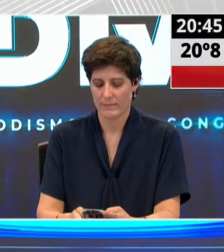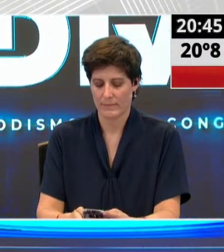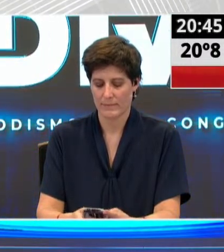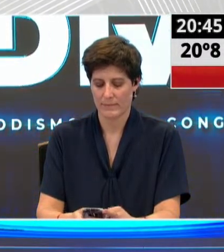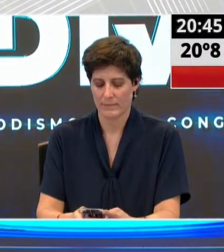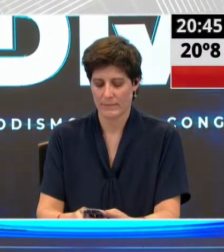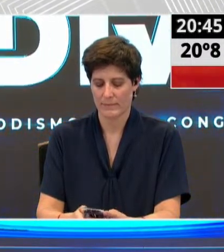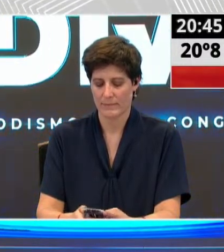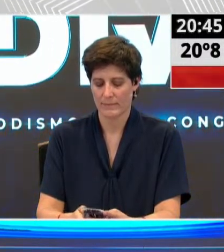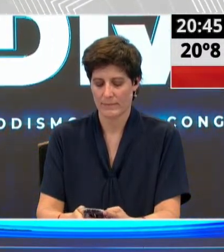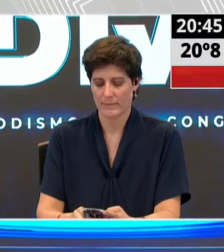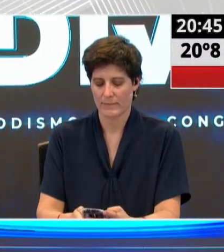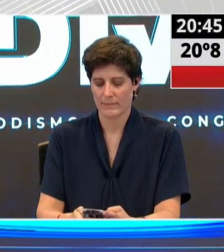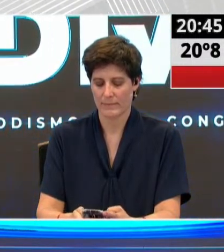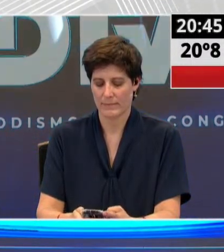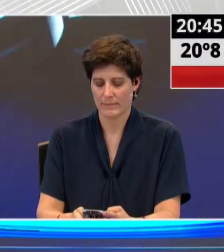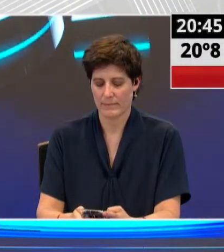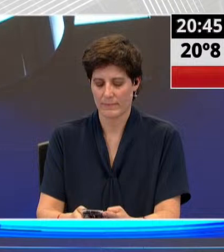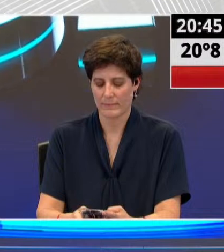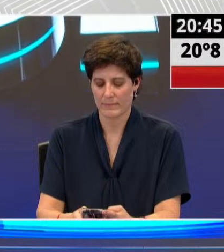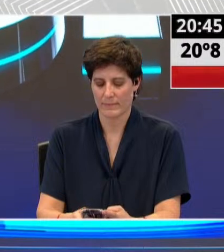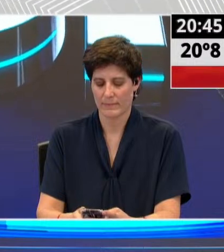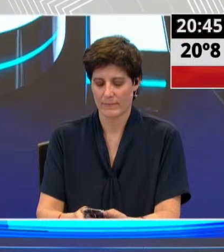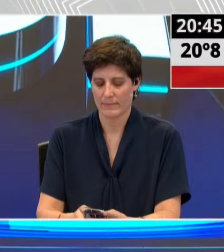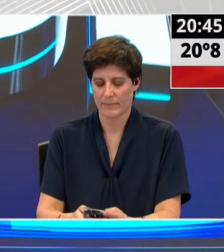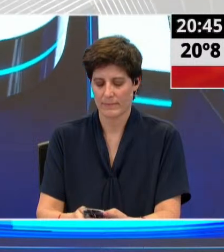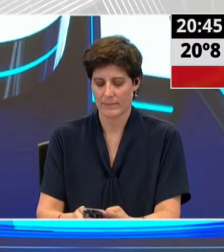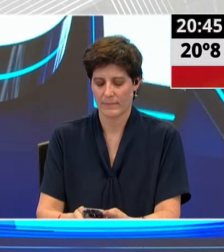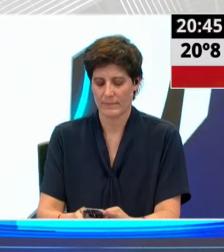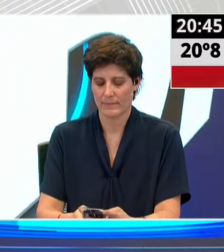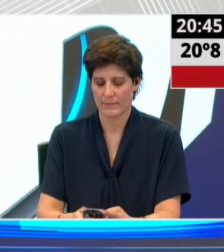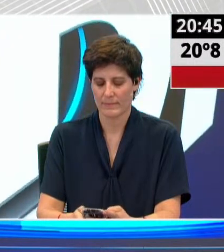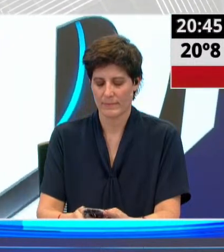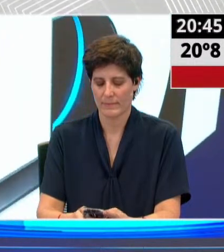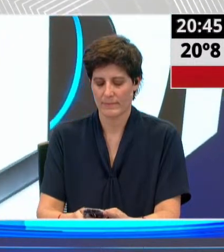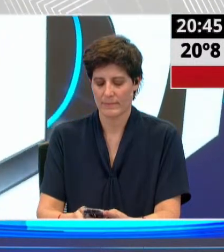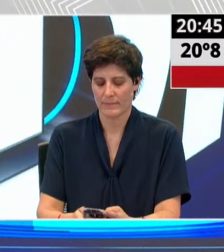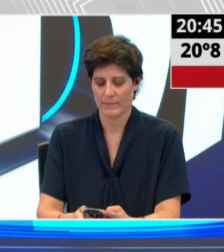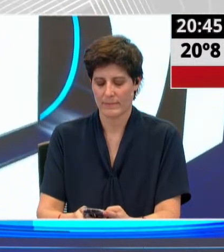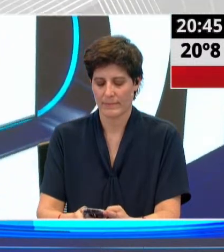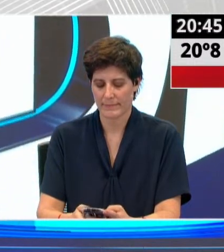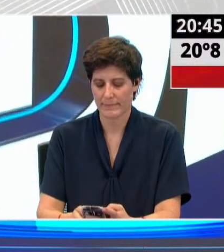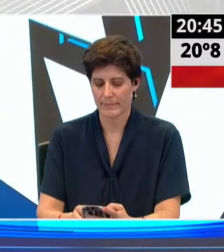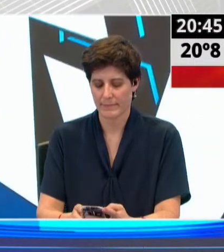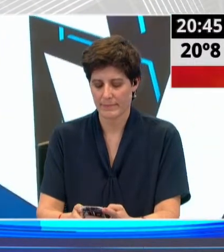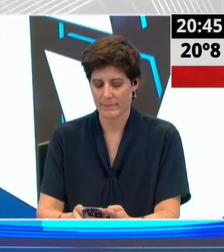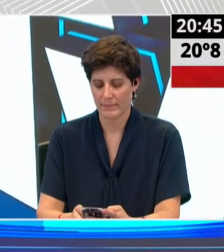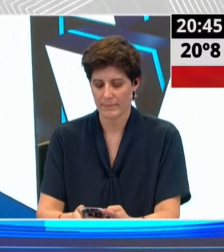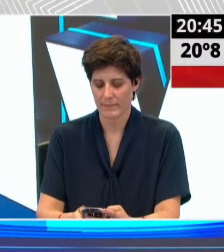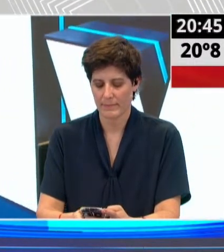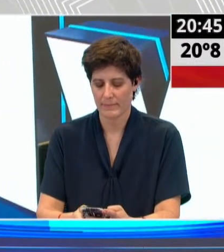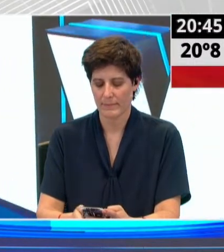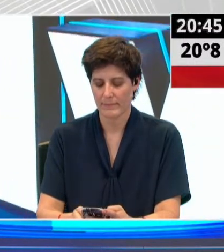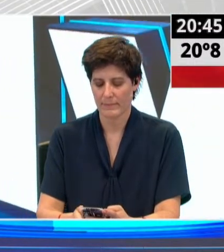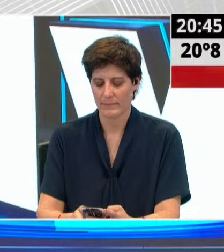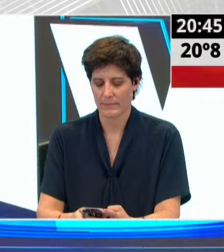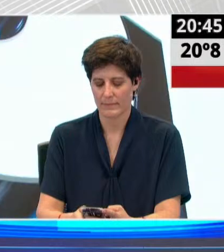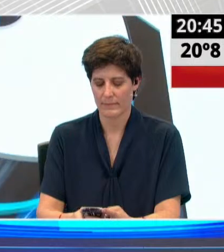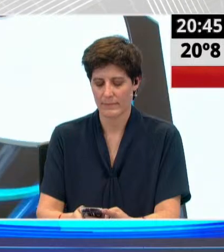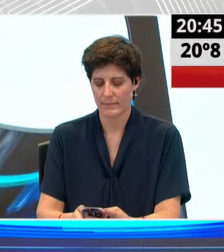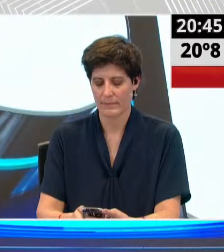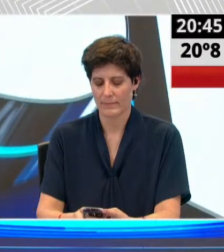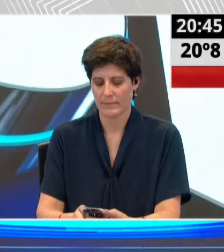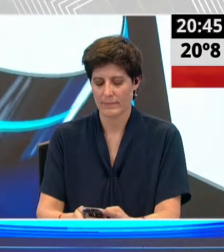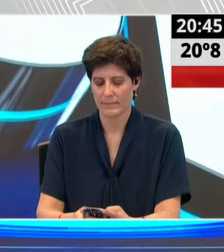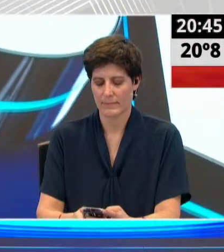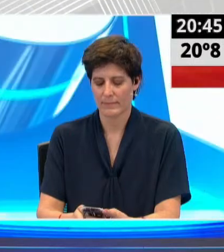una división del bloque en la última etapa de la conducción de la Cámara Alta en manos de Cristina Fernández de Kirchner, y en ese contexto es donde